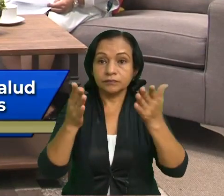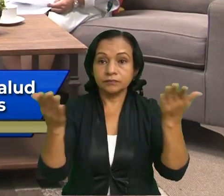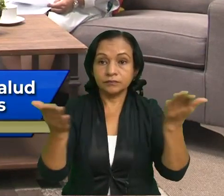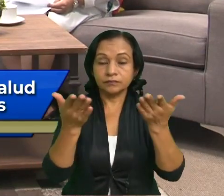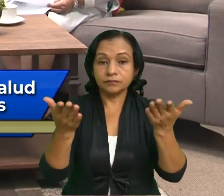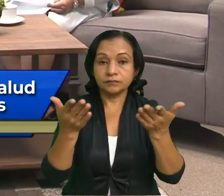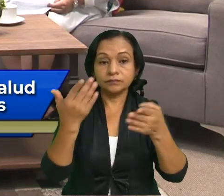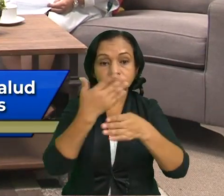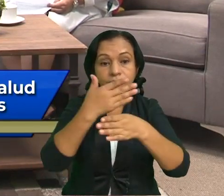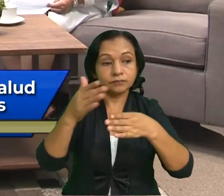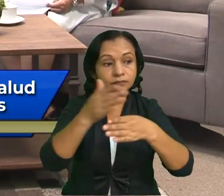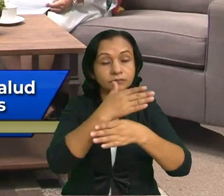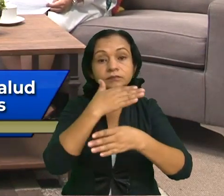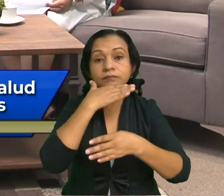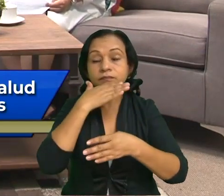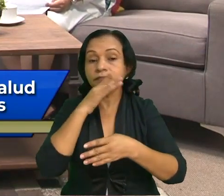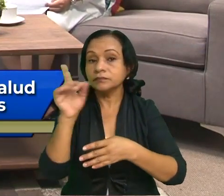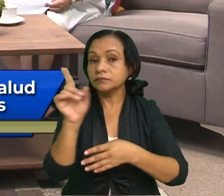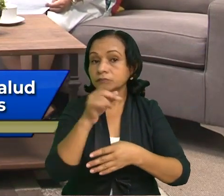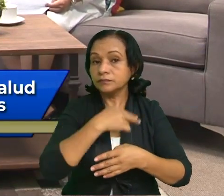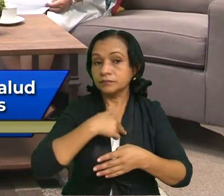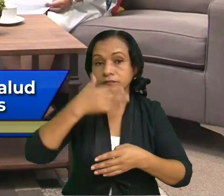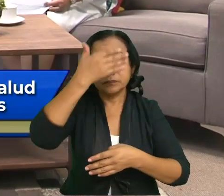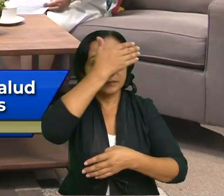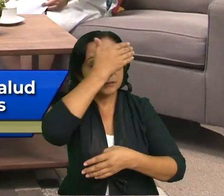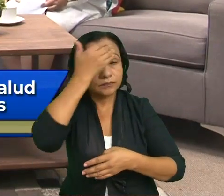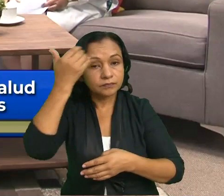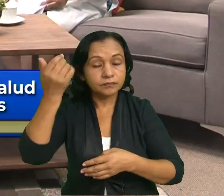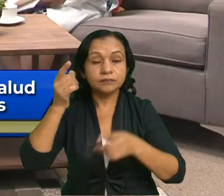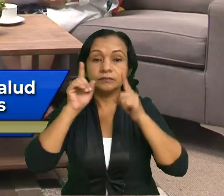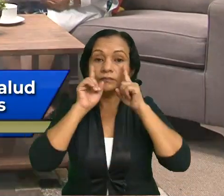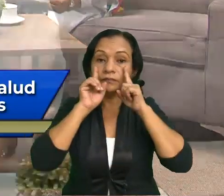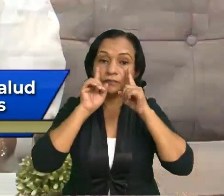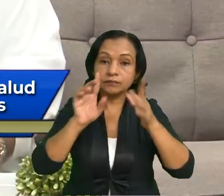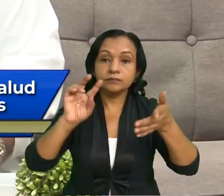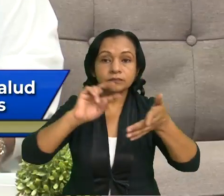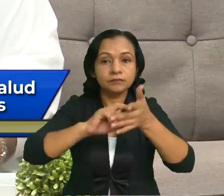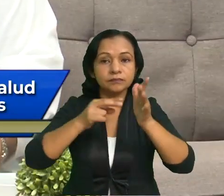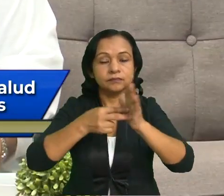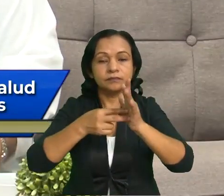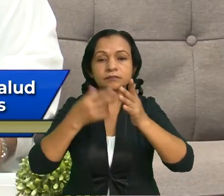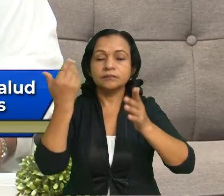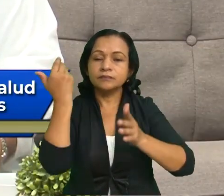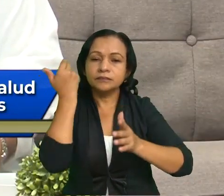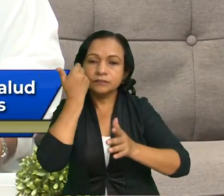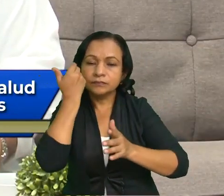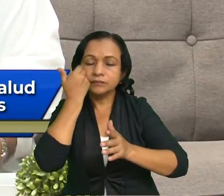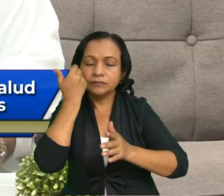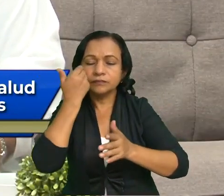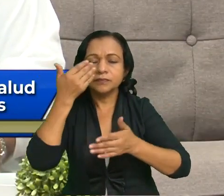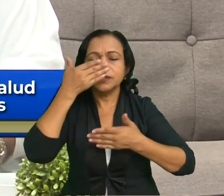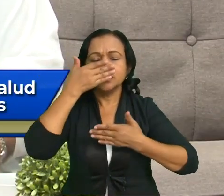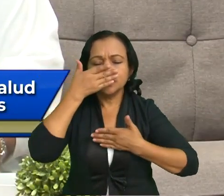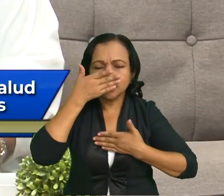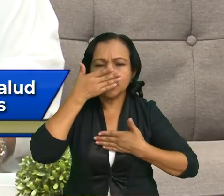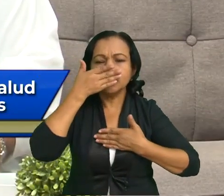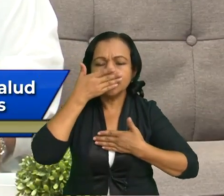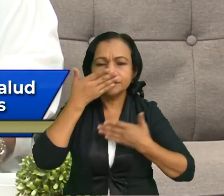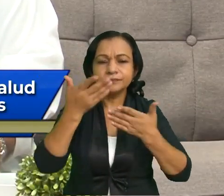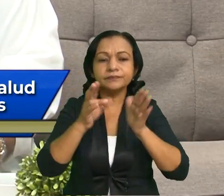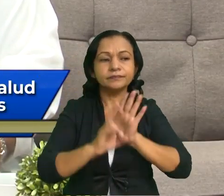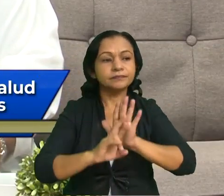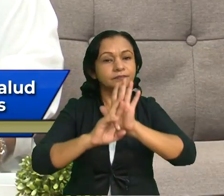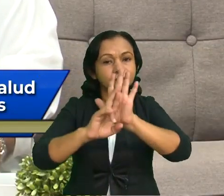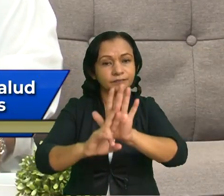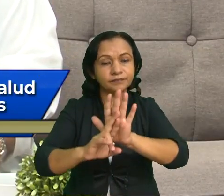condiciones de riesgo no dejar de hacer las medidas preventivas relacionadas con los cuadros respiratorios o sea que a la par de que estás dando respuesta